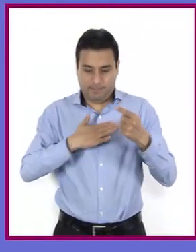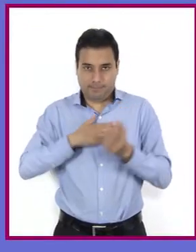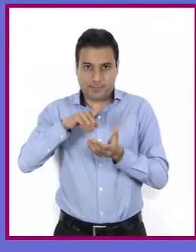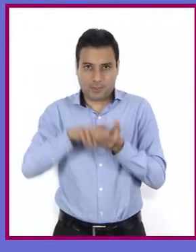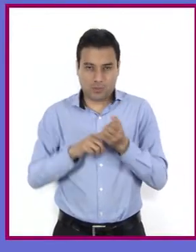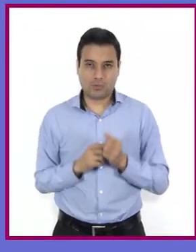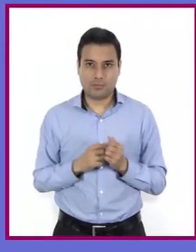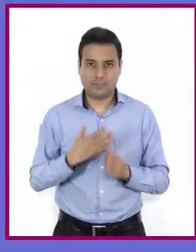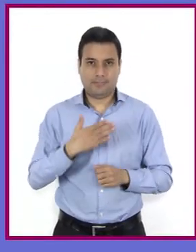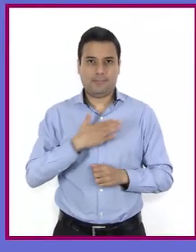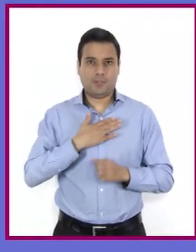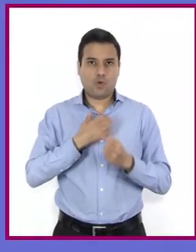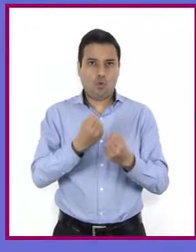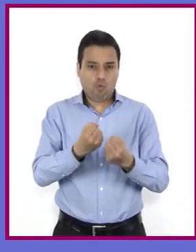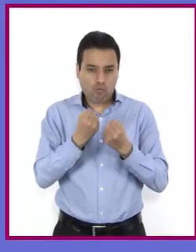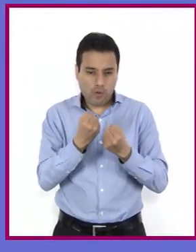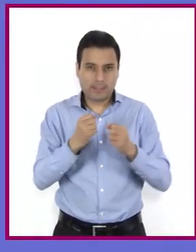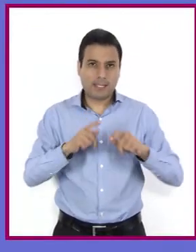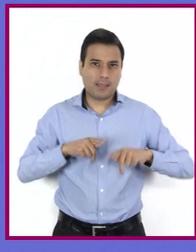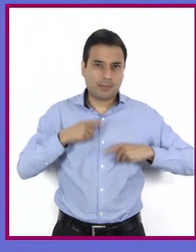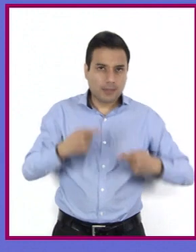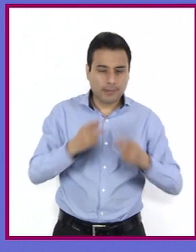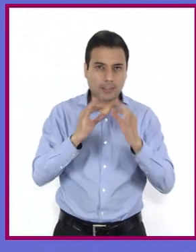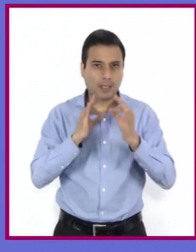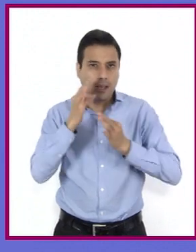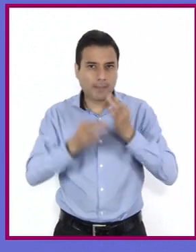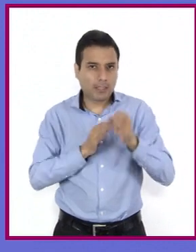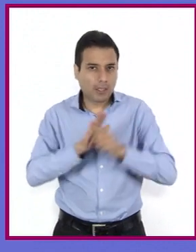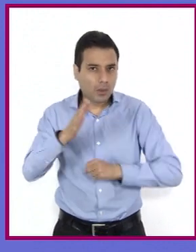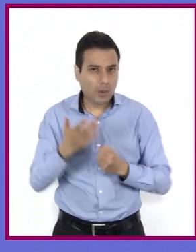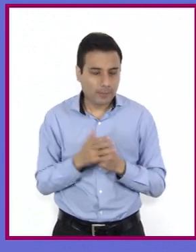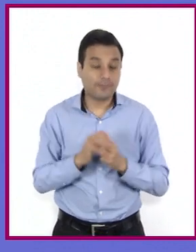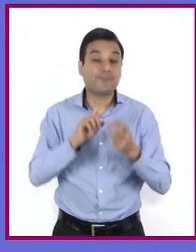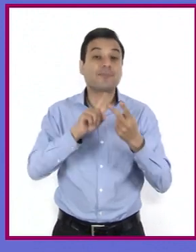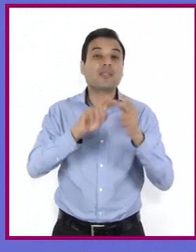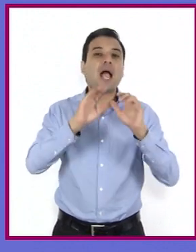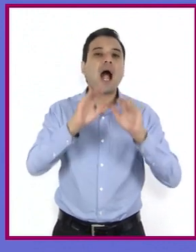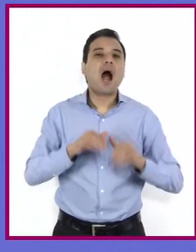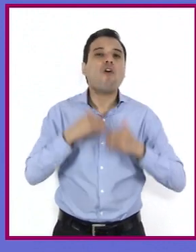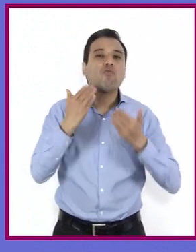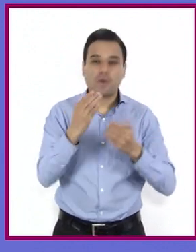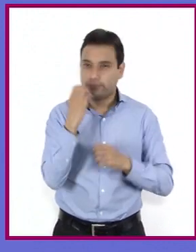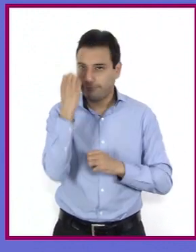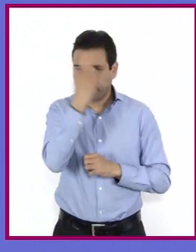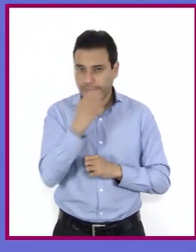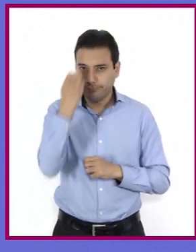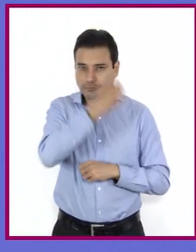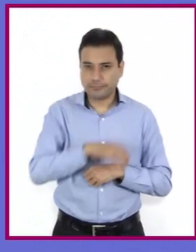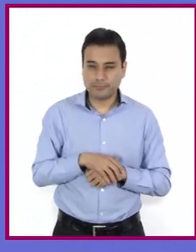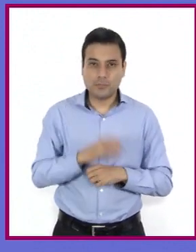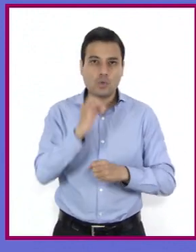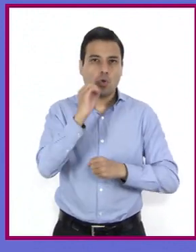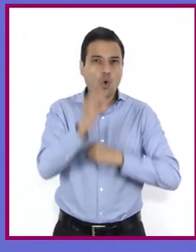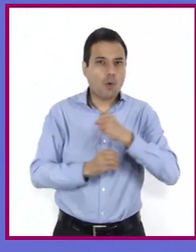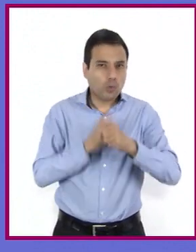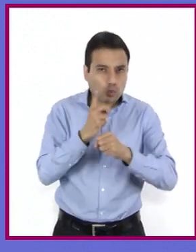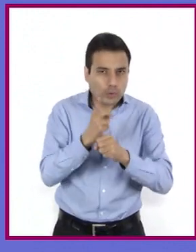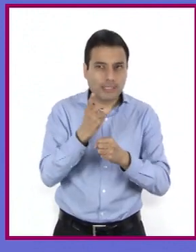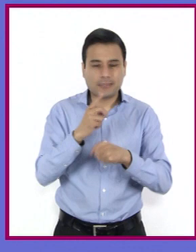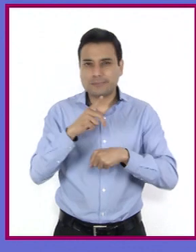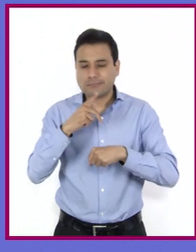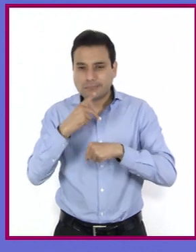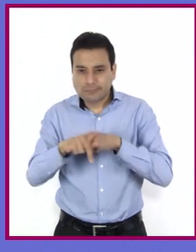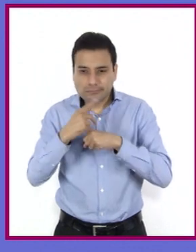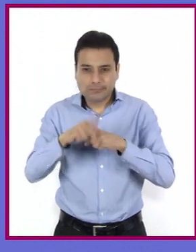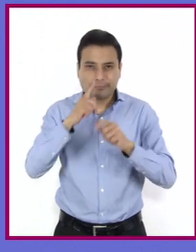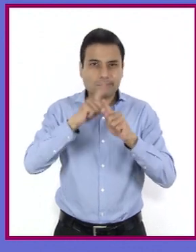ponderar las fortalezas y debilidades de su campaña. Y uno externo, que permitiera valorar las oportunidades y amenazas